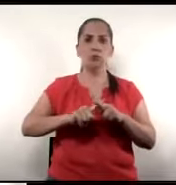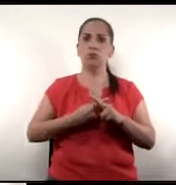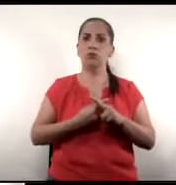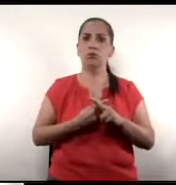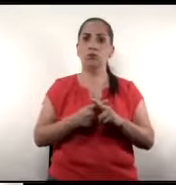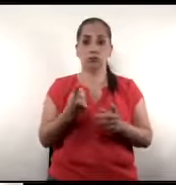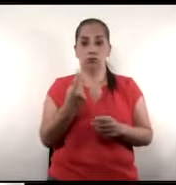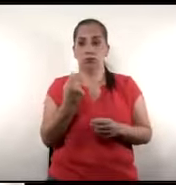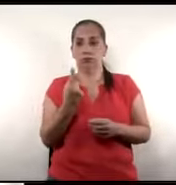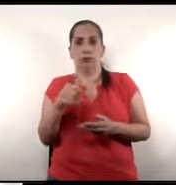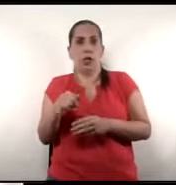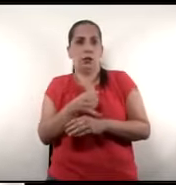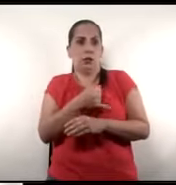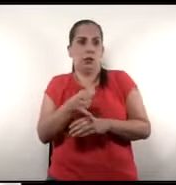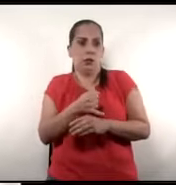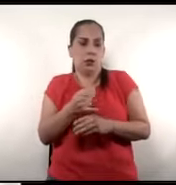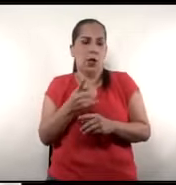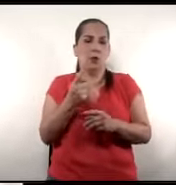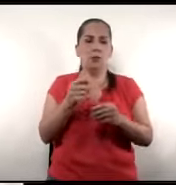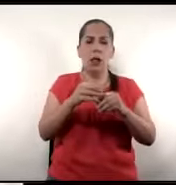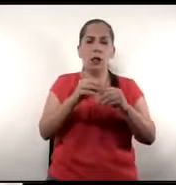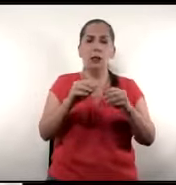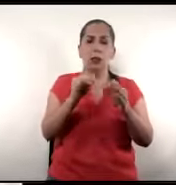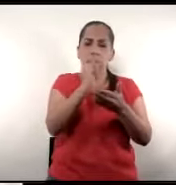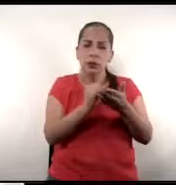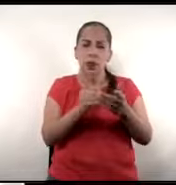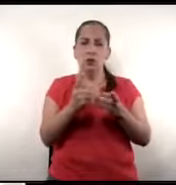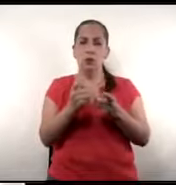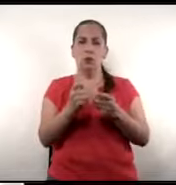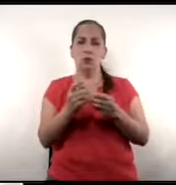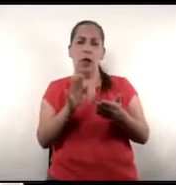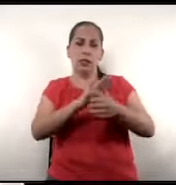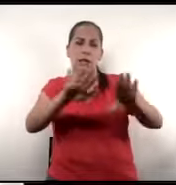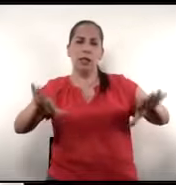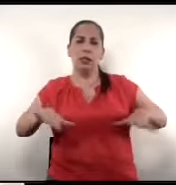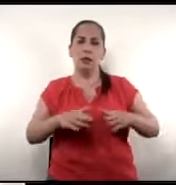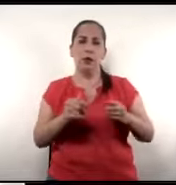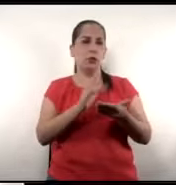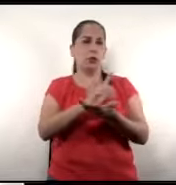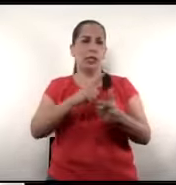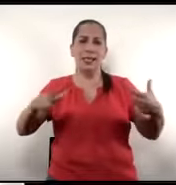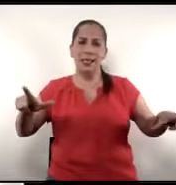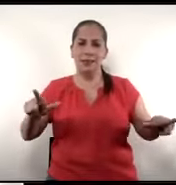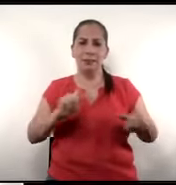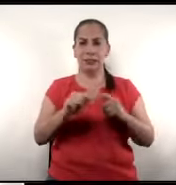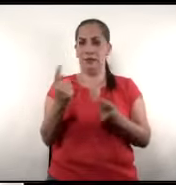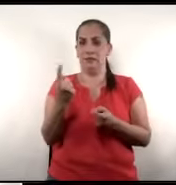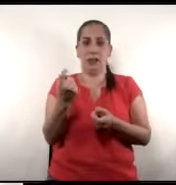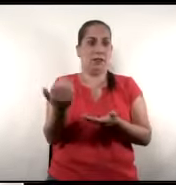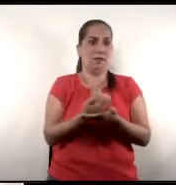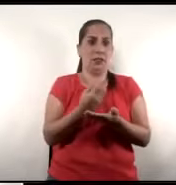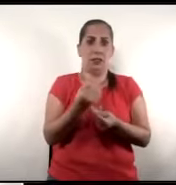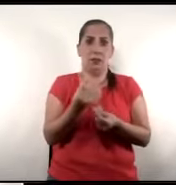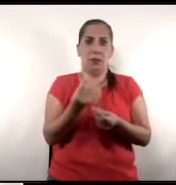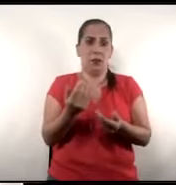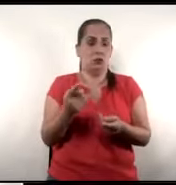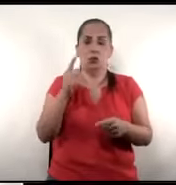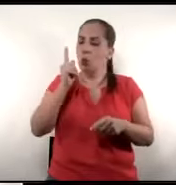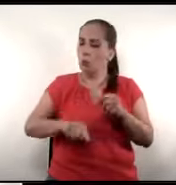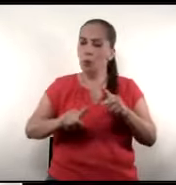el diseño, si el proyecto no tiene los terrenos expropiados, si el proyecto no tiene el financiamiento completo, no se da la orden de